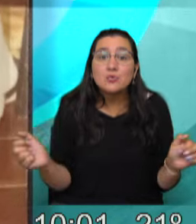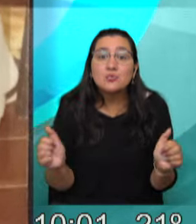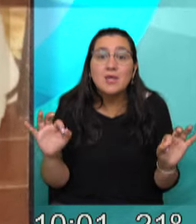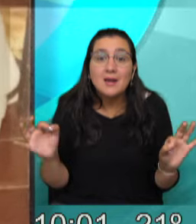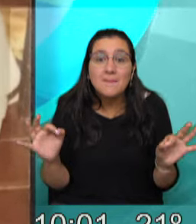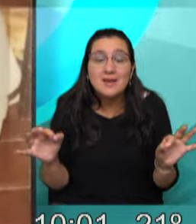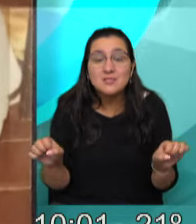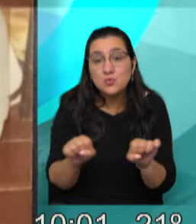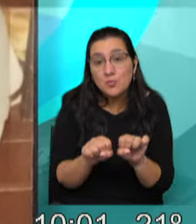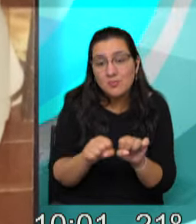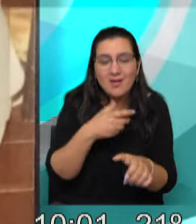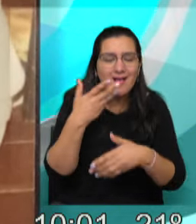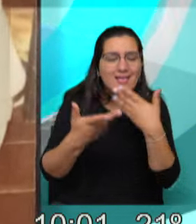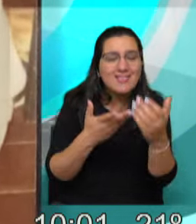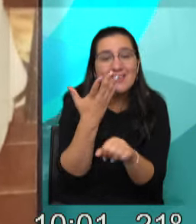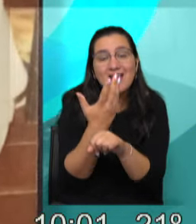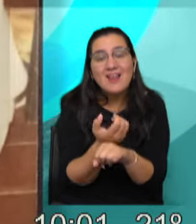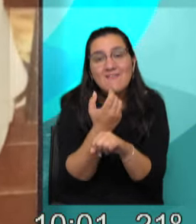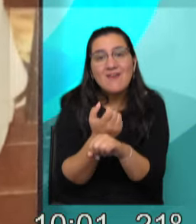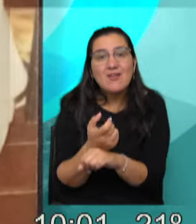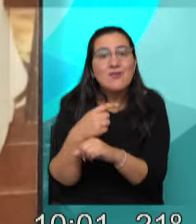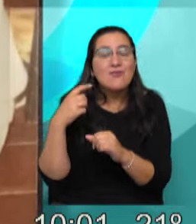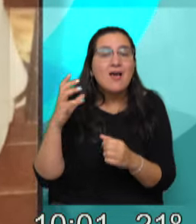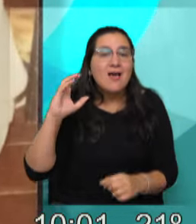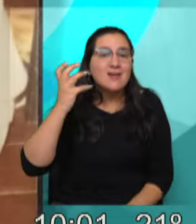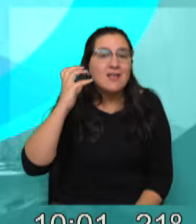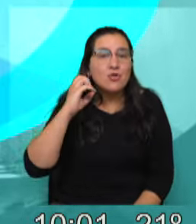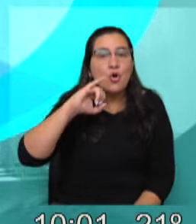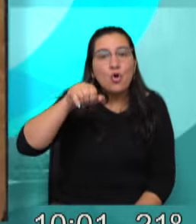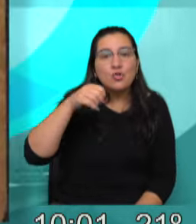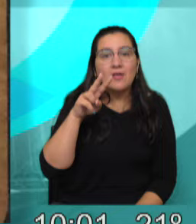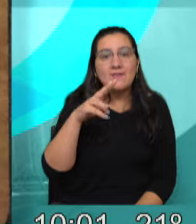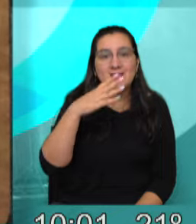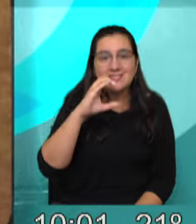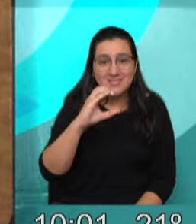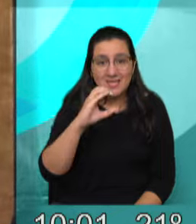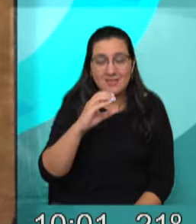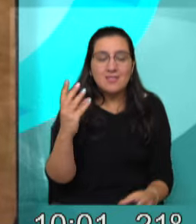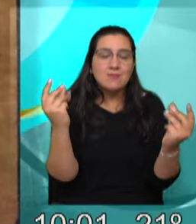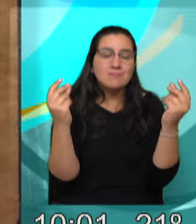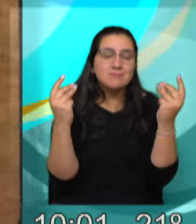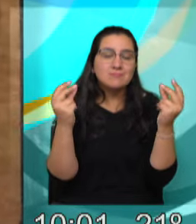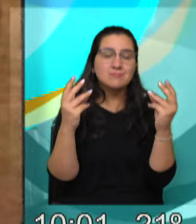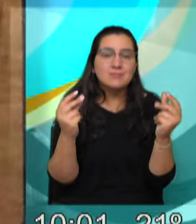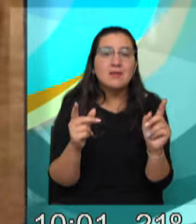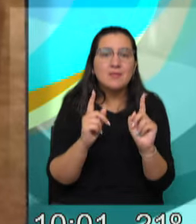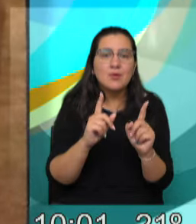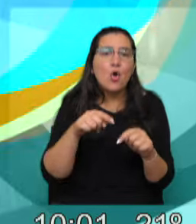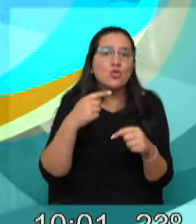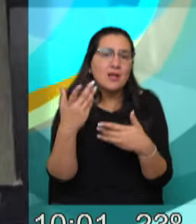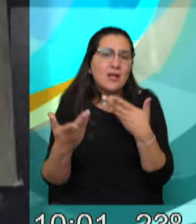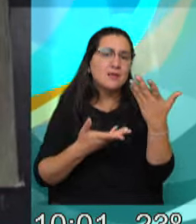se juntaban a cantar y grabar en un viejo radiograbador JBC, desde folclore hasta canciones sefaradíes.